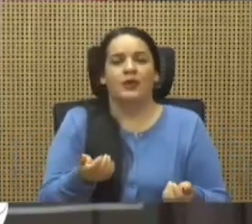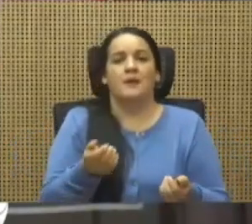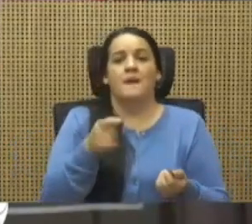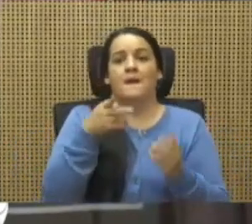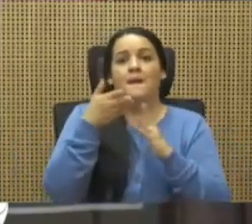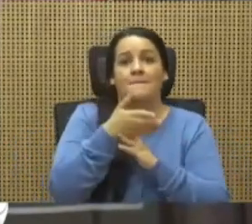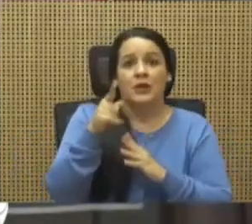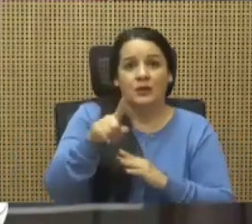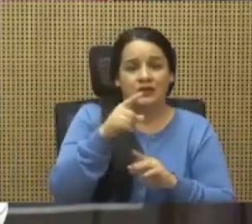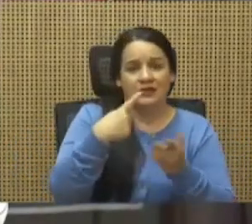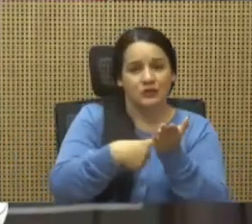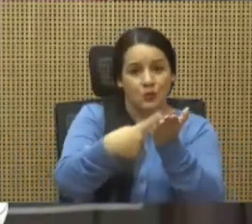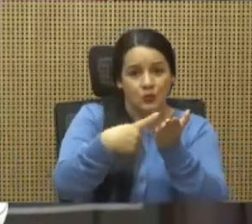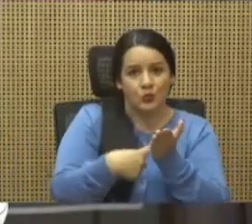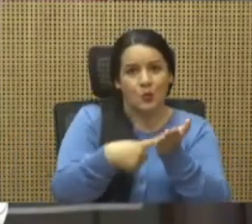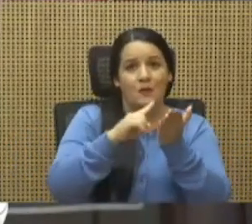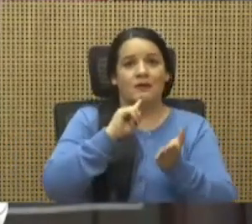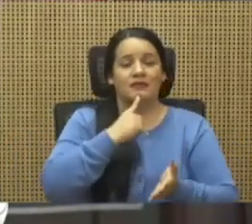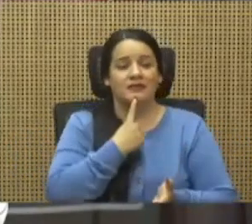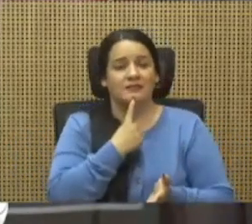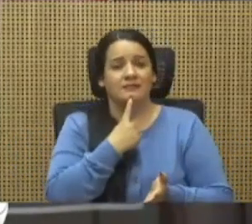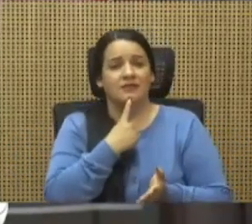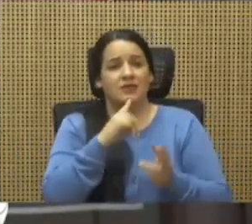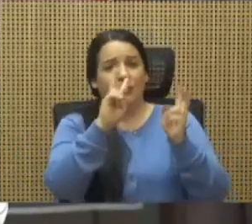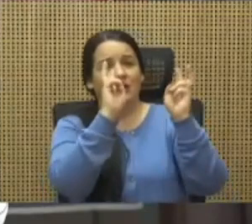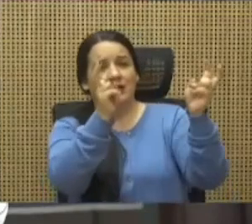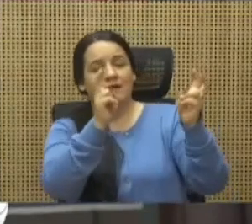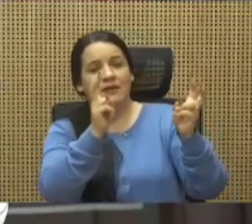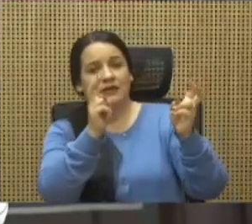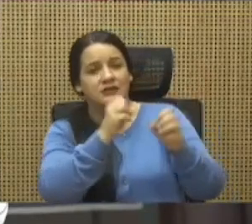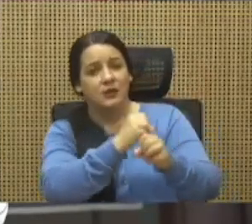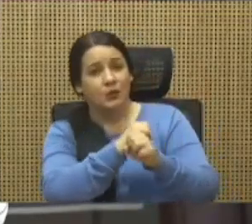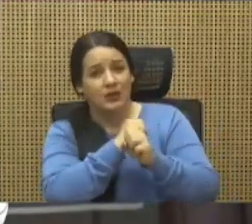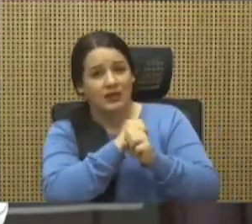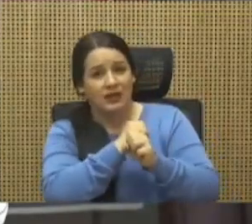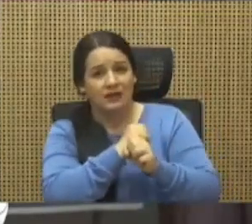de una discusión tan seria como el tema de la seguridad,